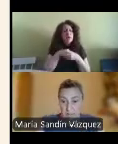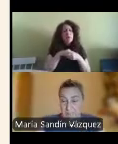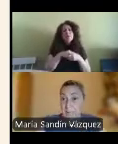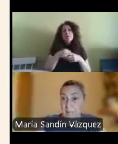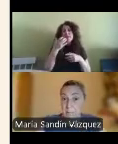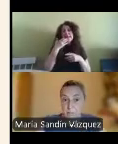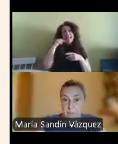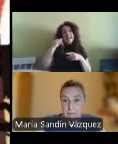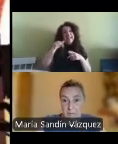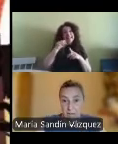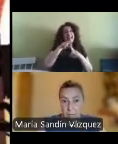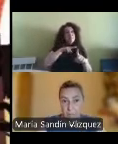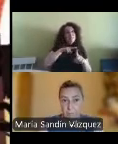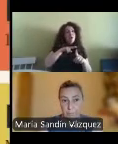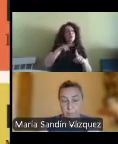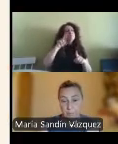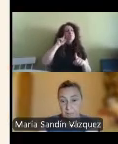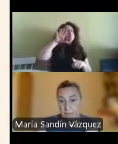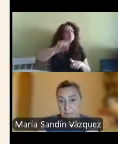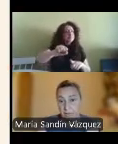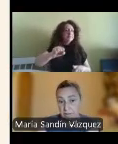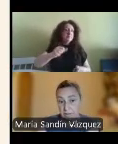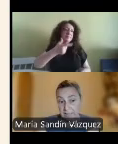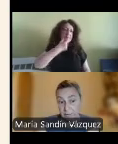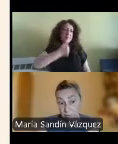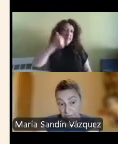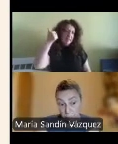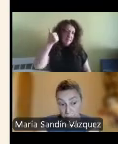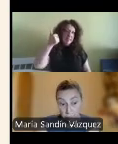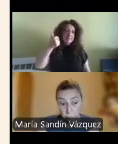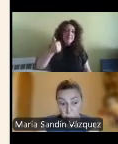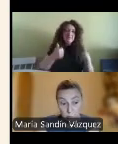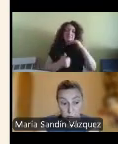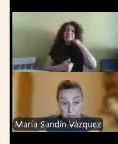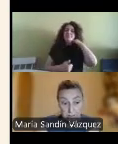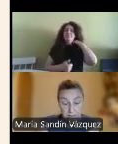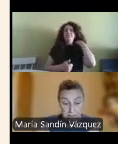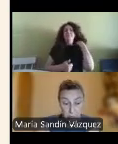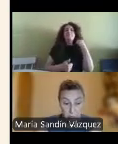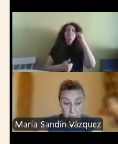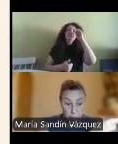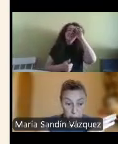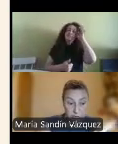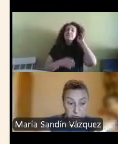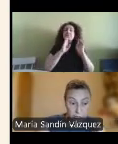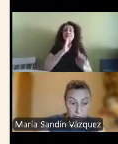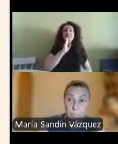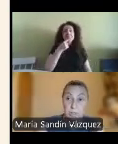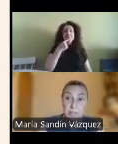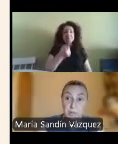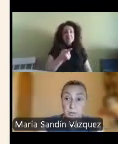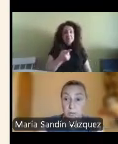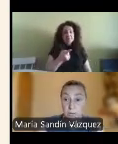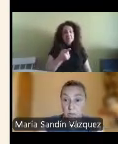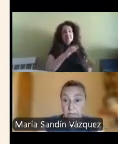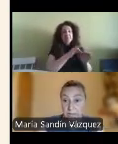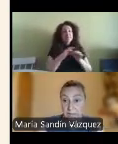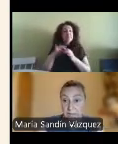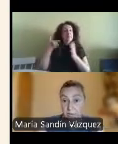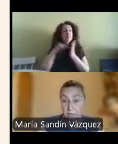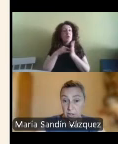otro, pues que sea más parcelado, ¿no? Entonces, continuando, como os decía, con estos